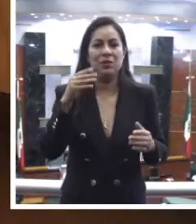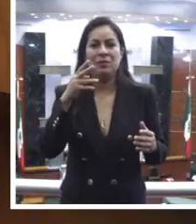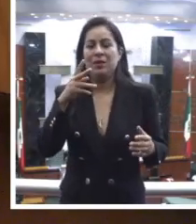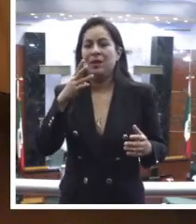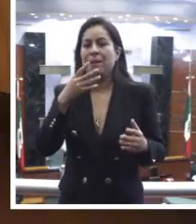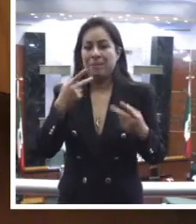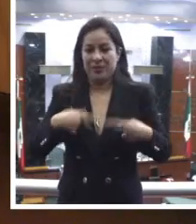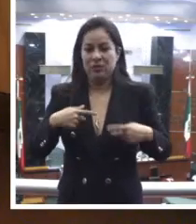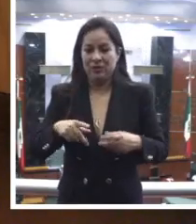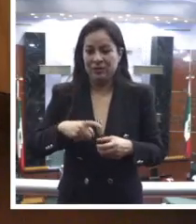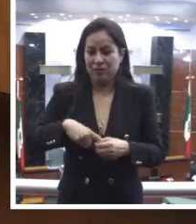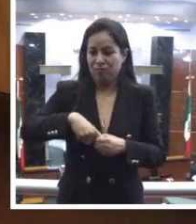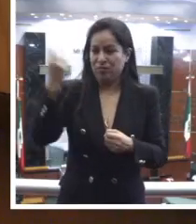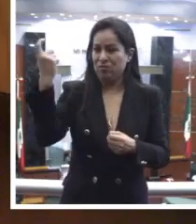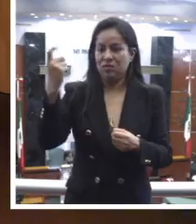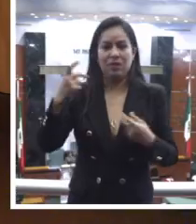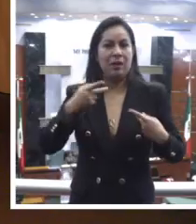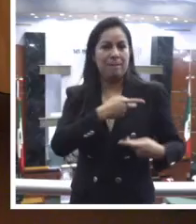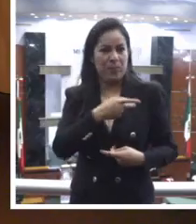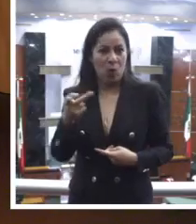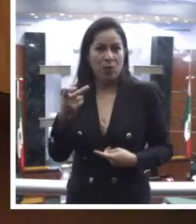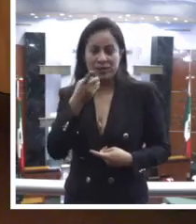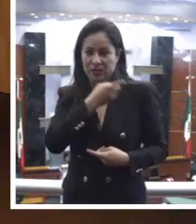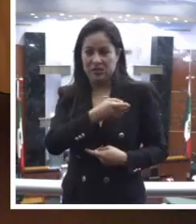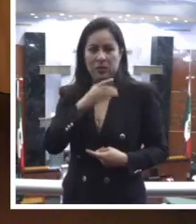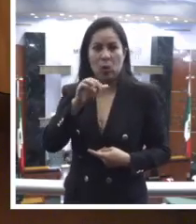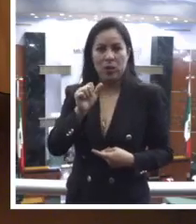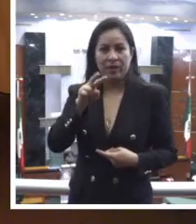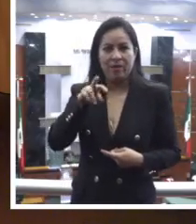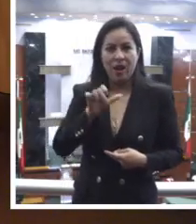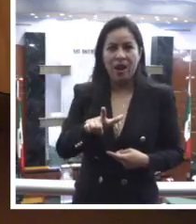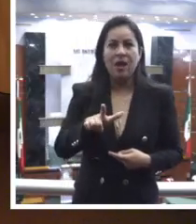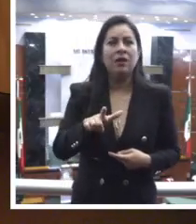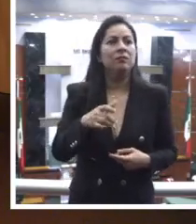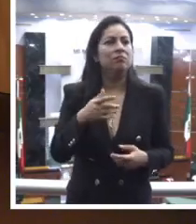189.874 personas que salieron de esta condición, según Coneval,